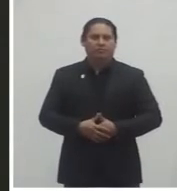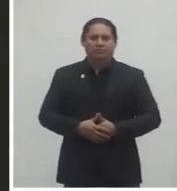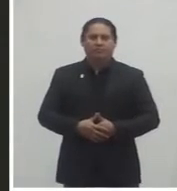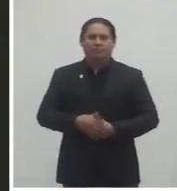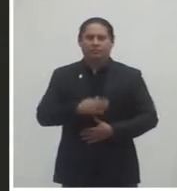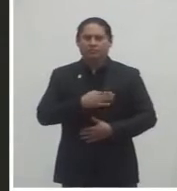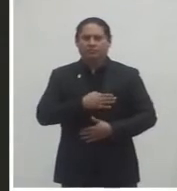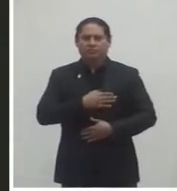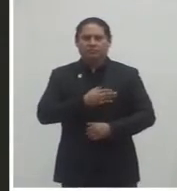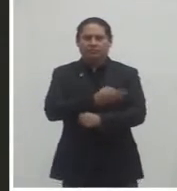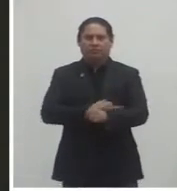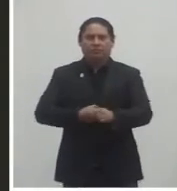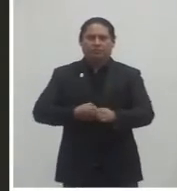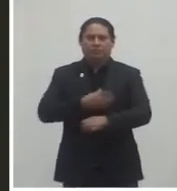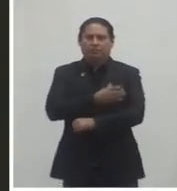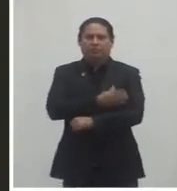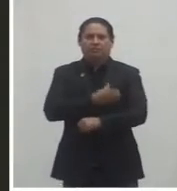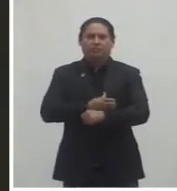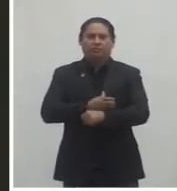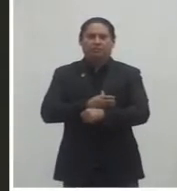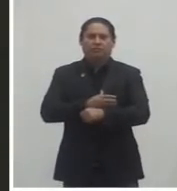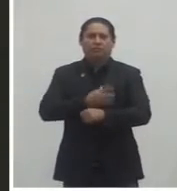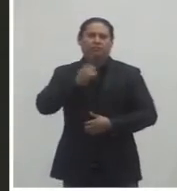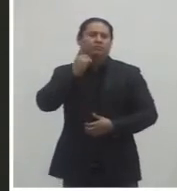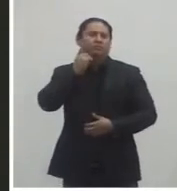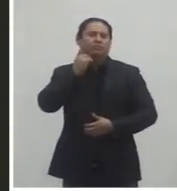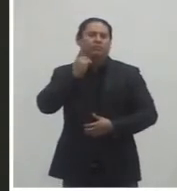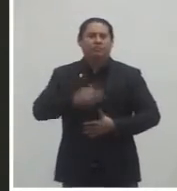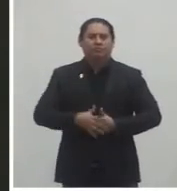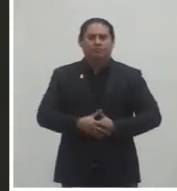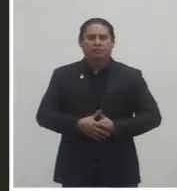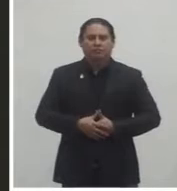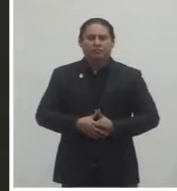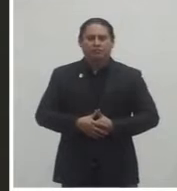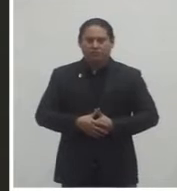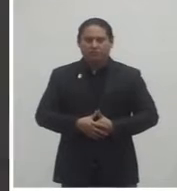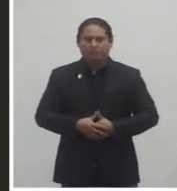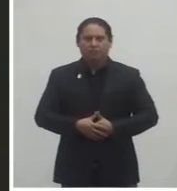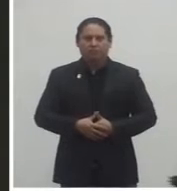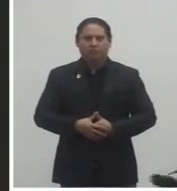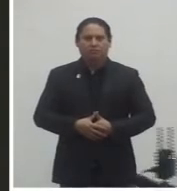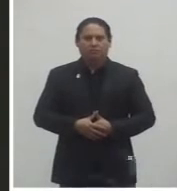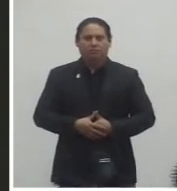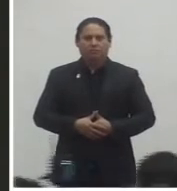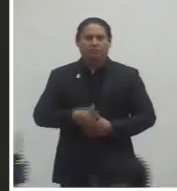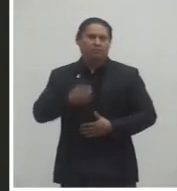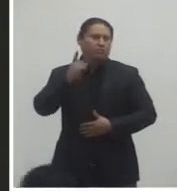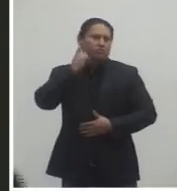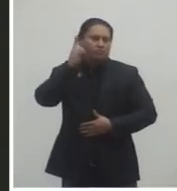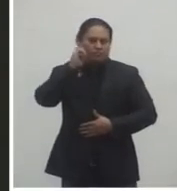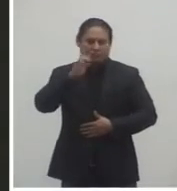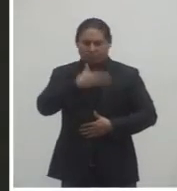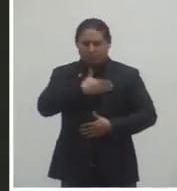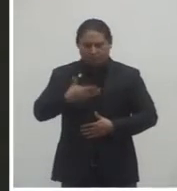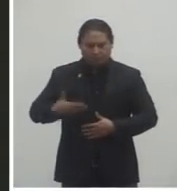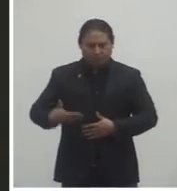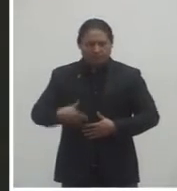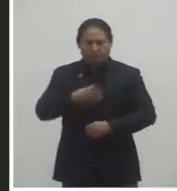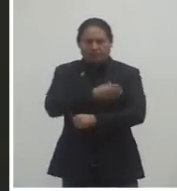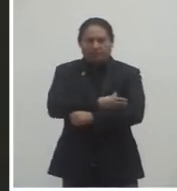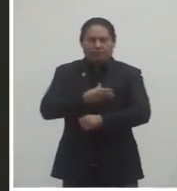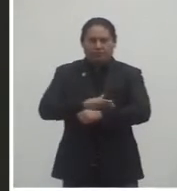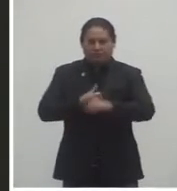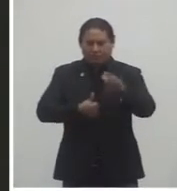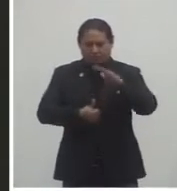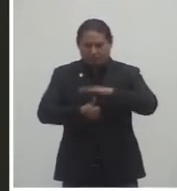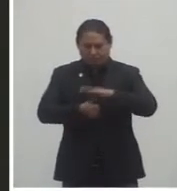Muy buenas tardes, compañeras y compañeros diputados, diputada presidenta, compañeras y compañeros de la